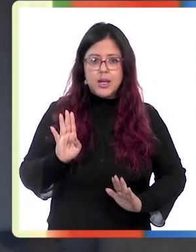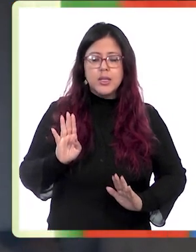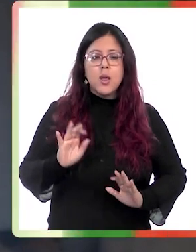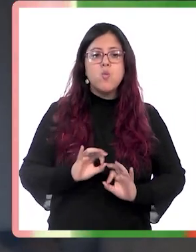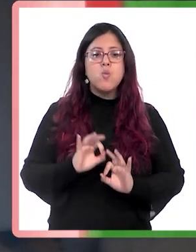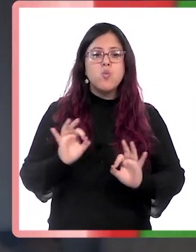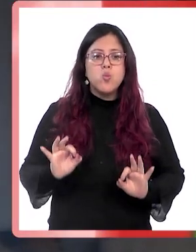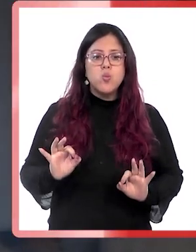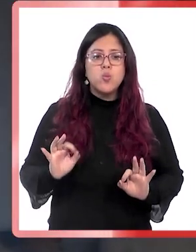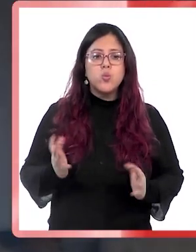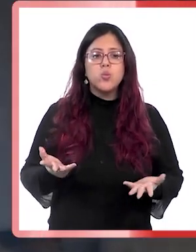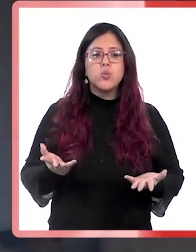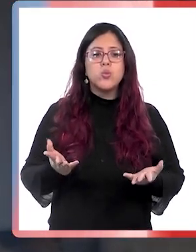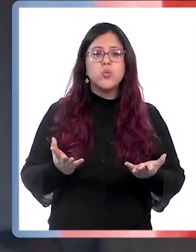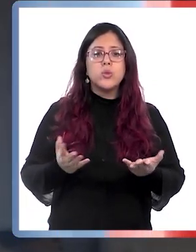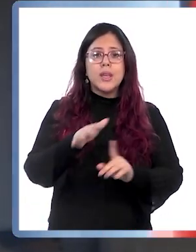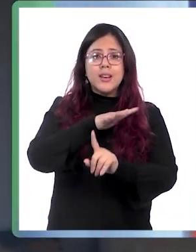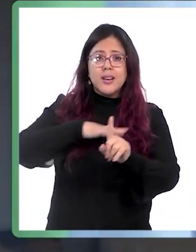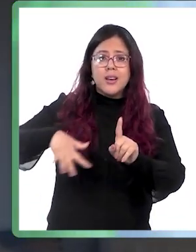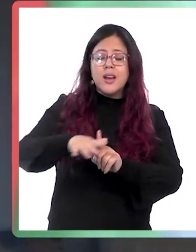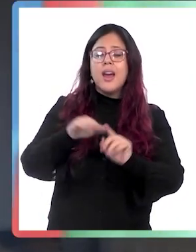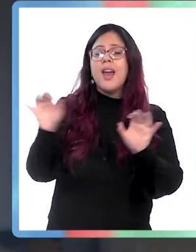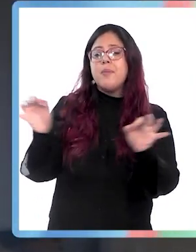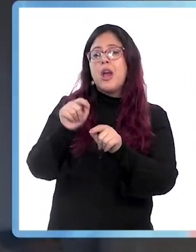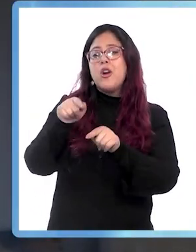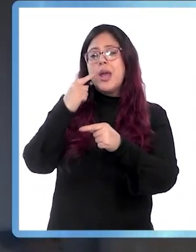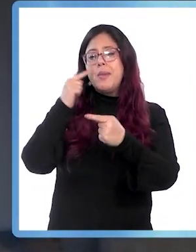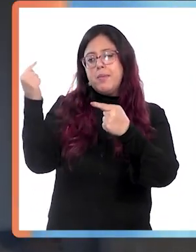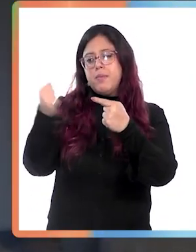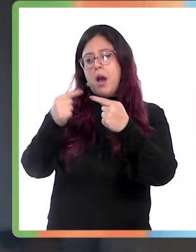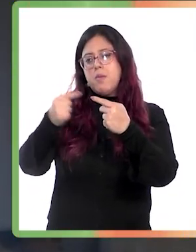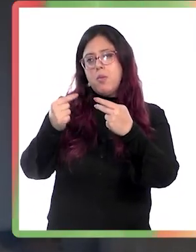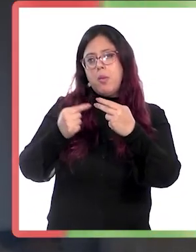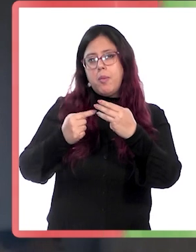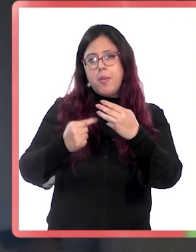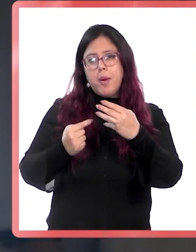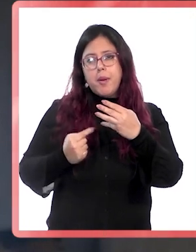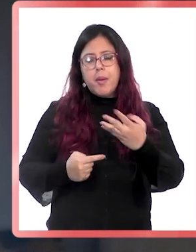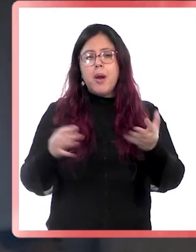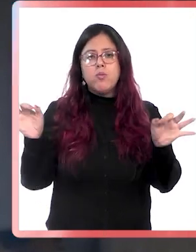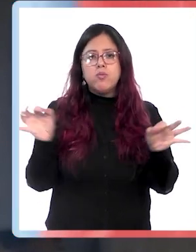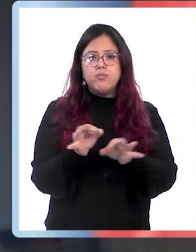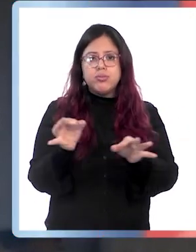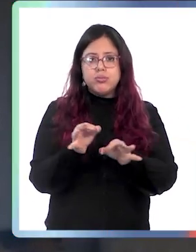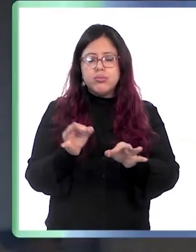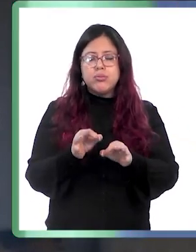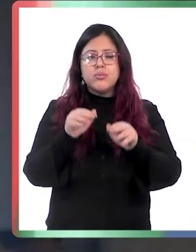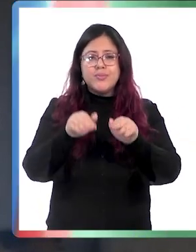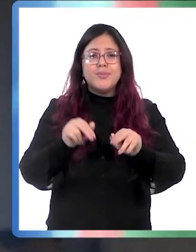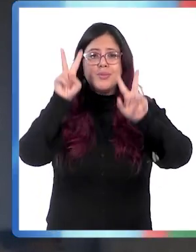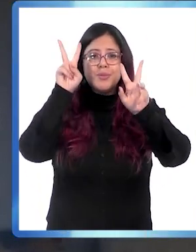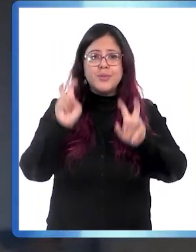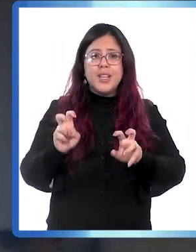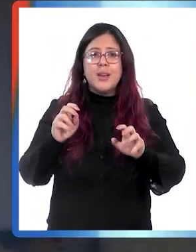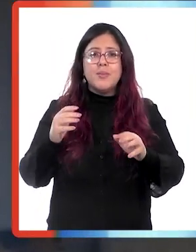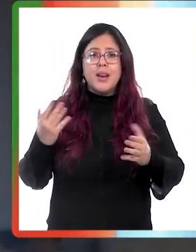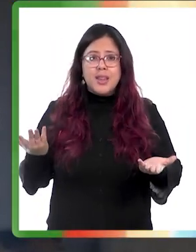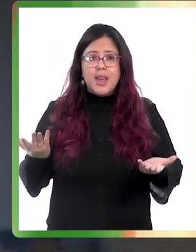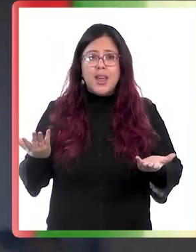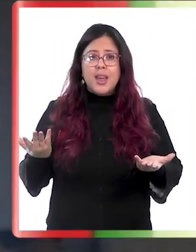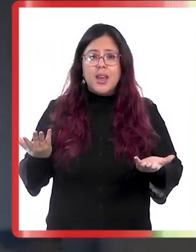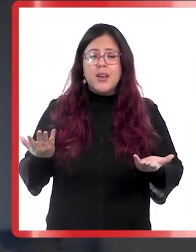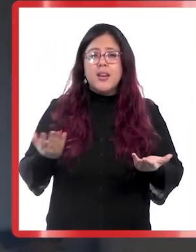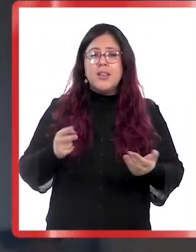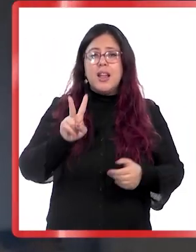en determinados círculos, explicar, mira, te puede pasar esto, no, hablarlo claro, así como uno habla mucho de la profilaxis de